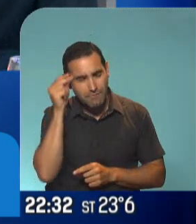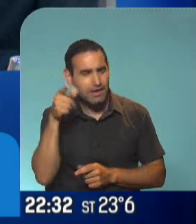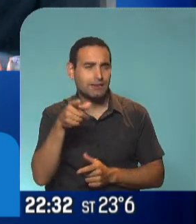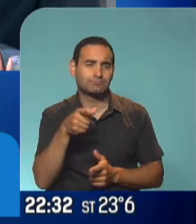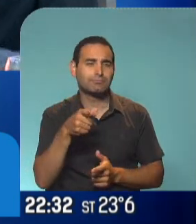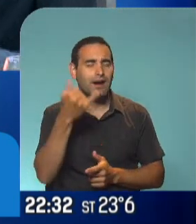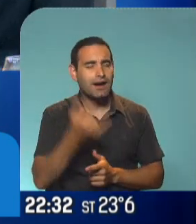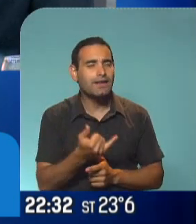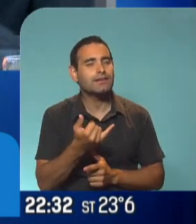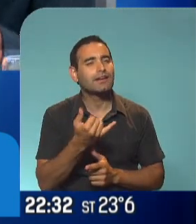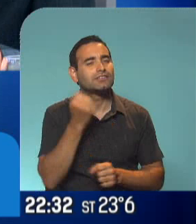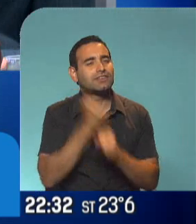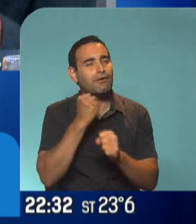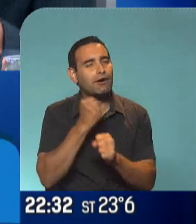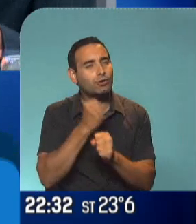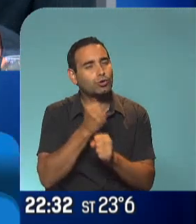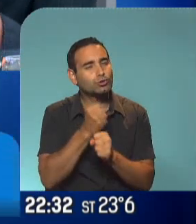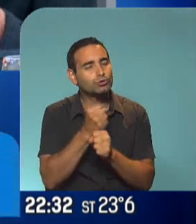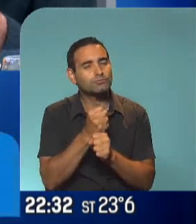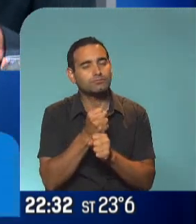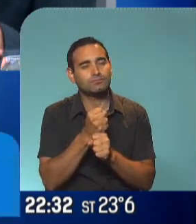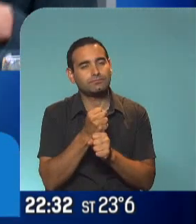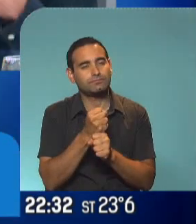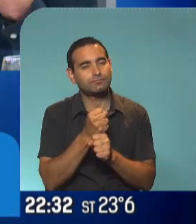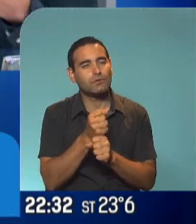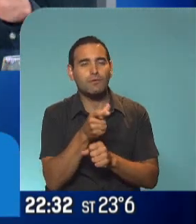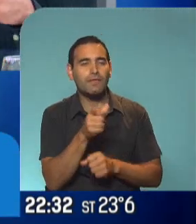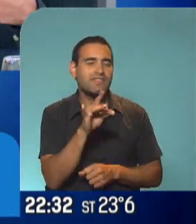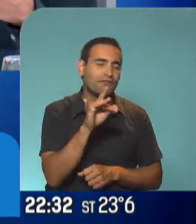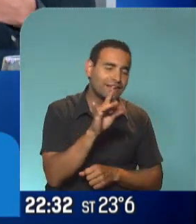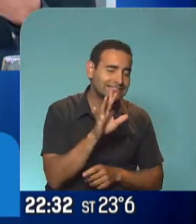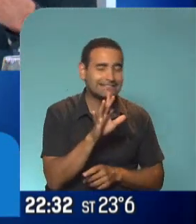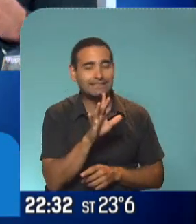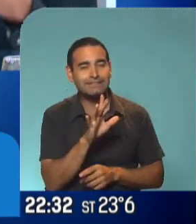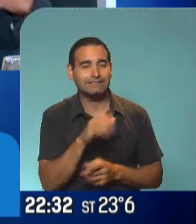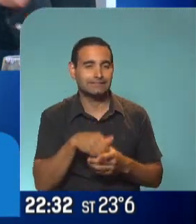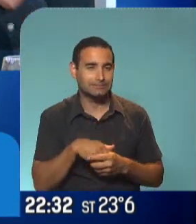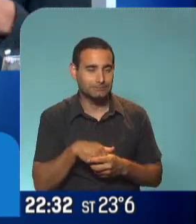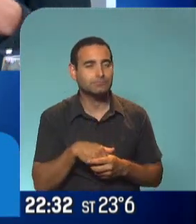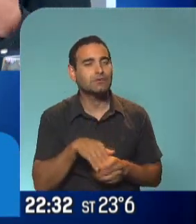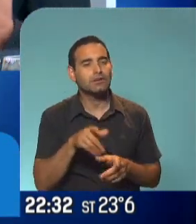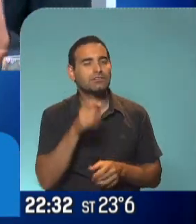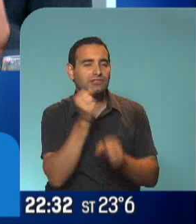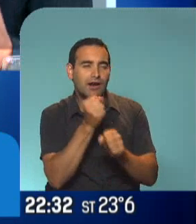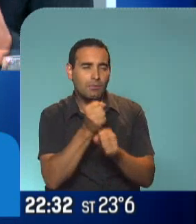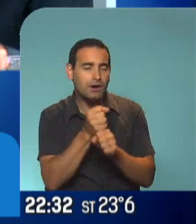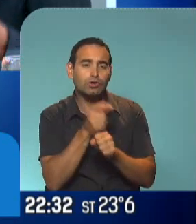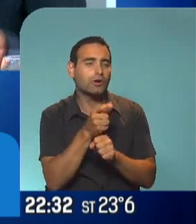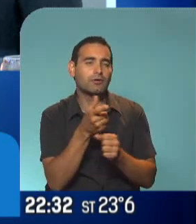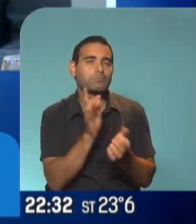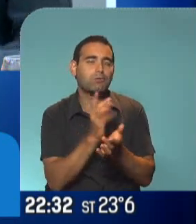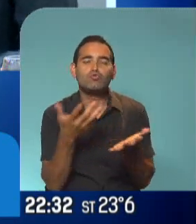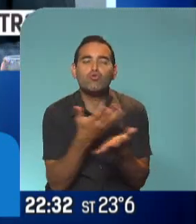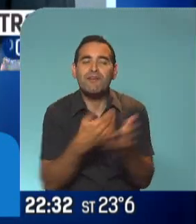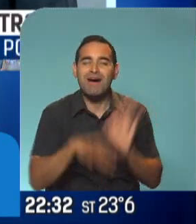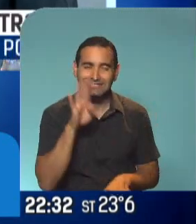llaman los trabajos con una cierta dificultad, los franceses dicen la penibilidad, aquellos que sufren más en su trabajo y por